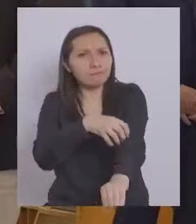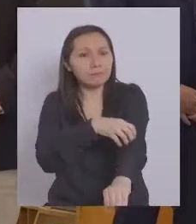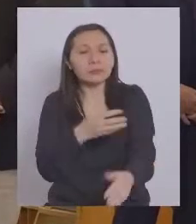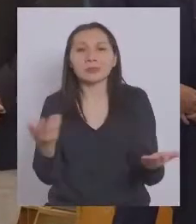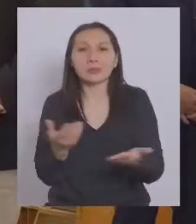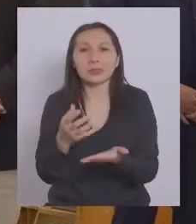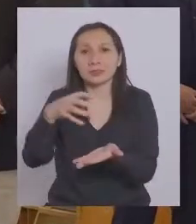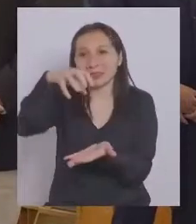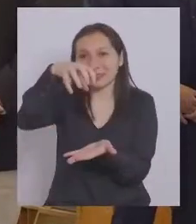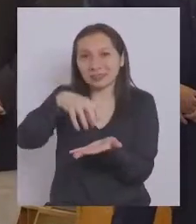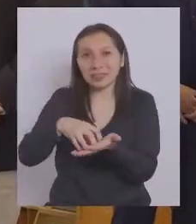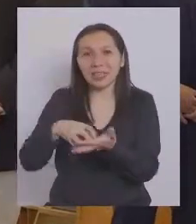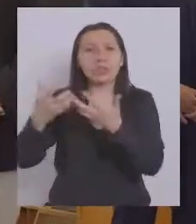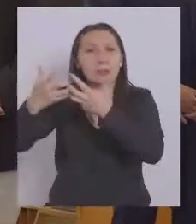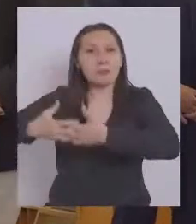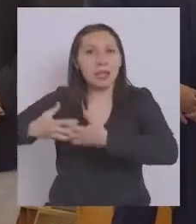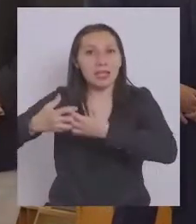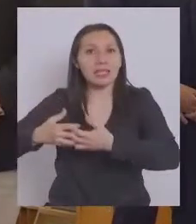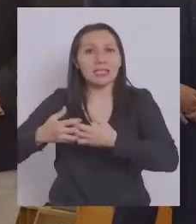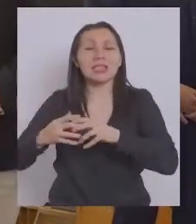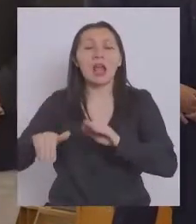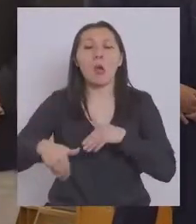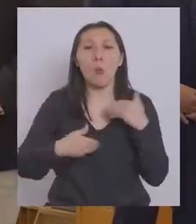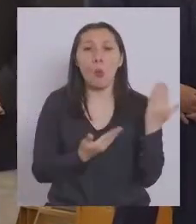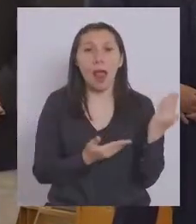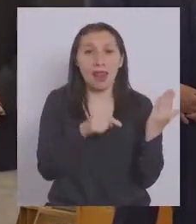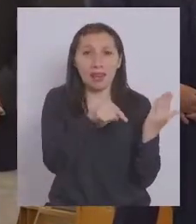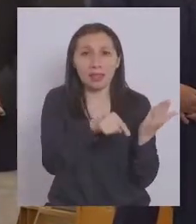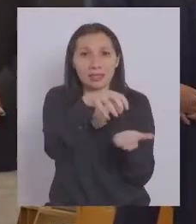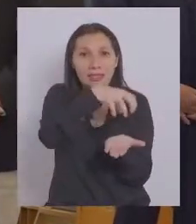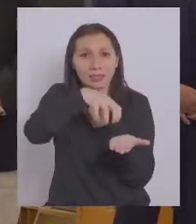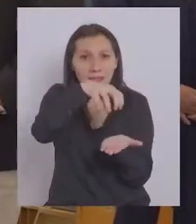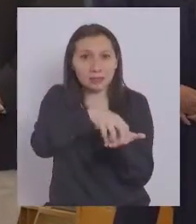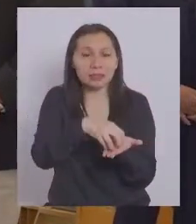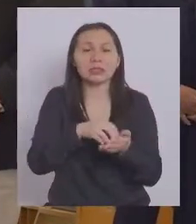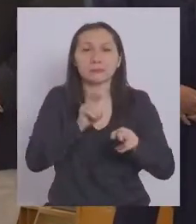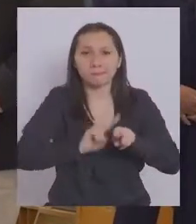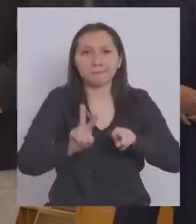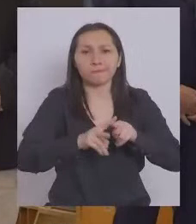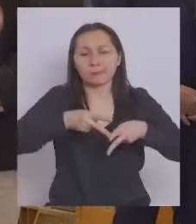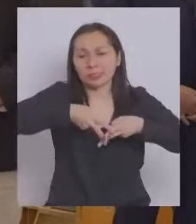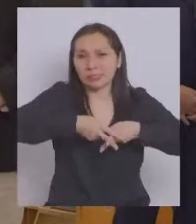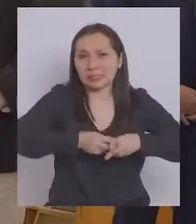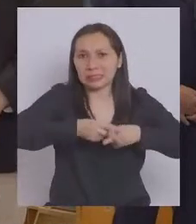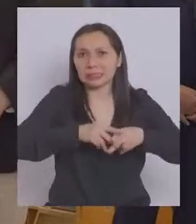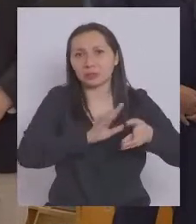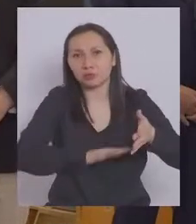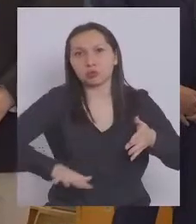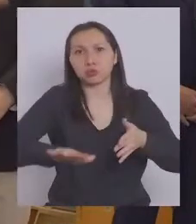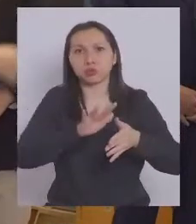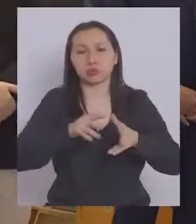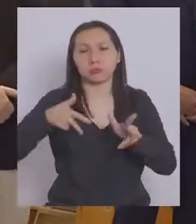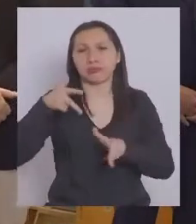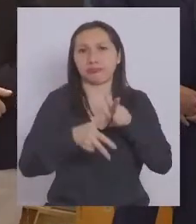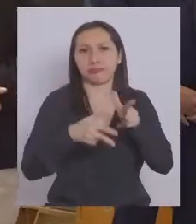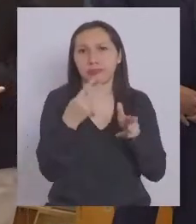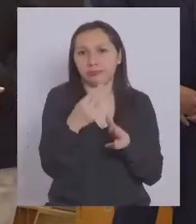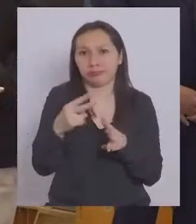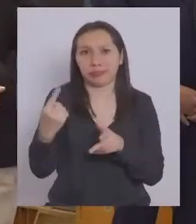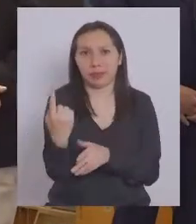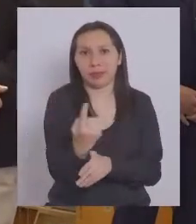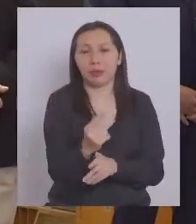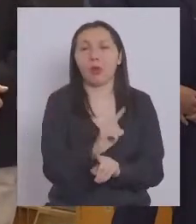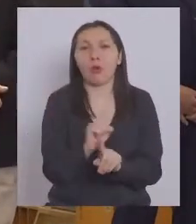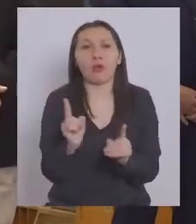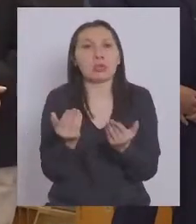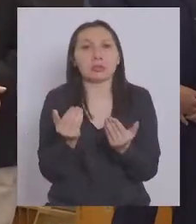que el centro de mantenimiento en Hualqui va a concentrar las reparaciones de todo este material rodante. Ya